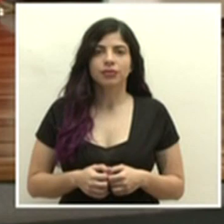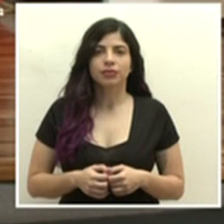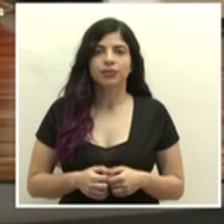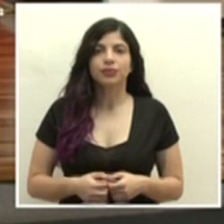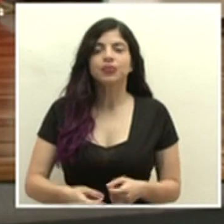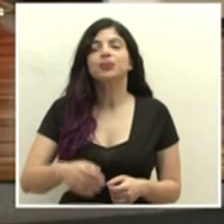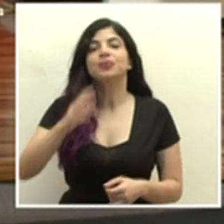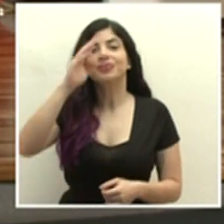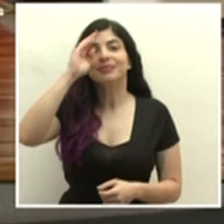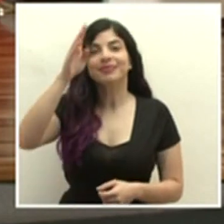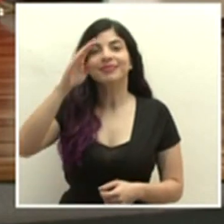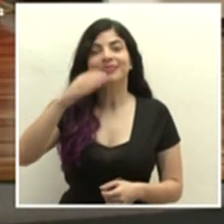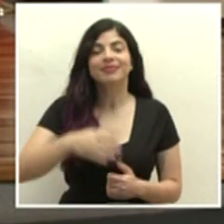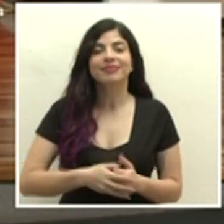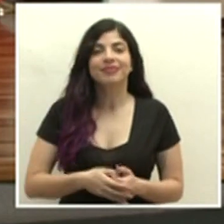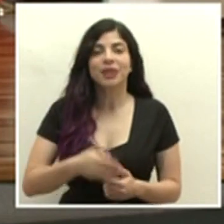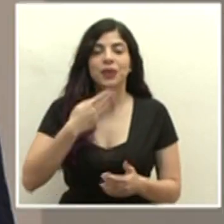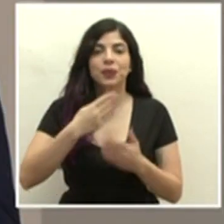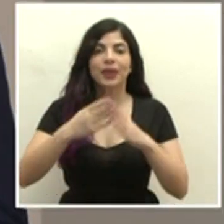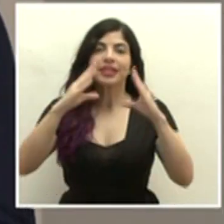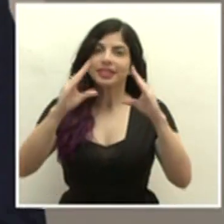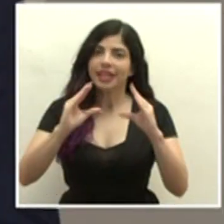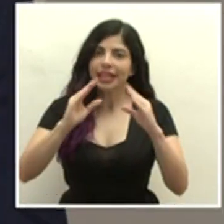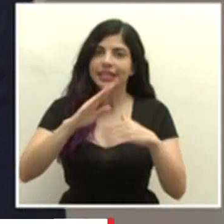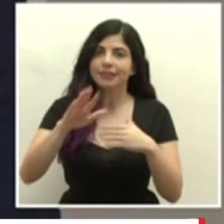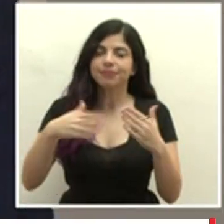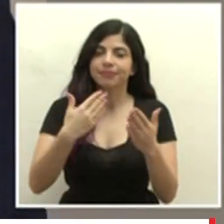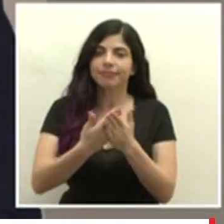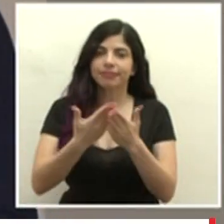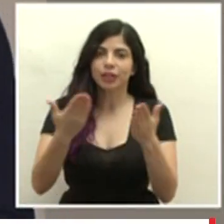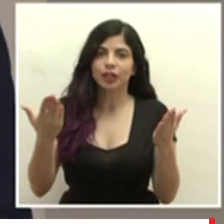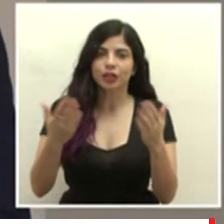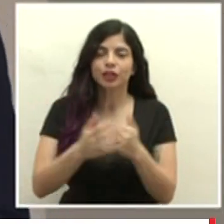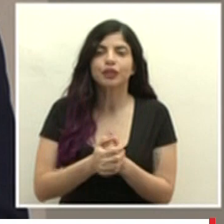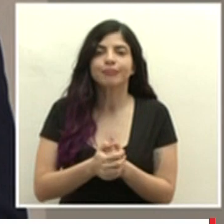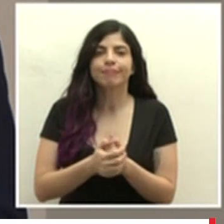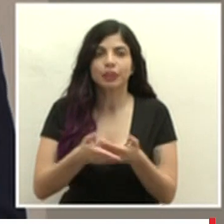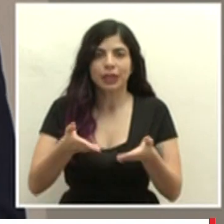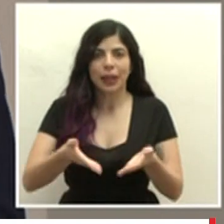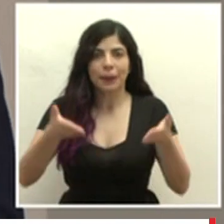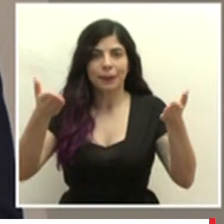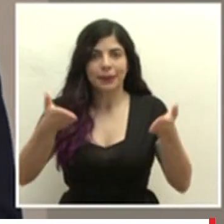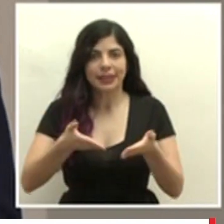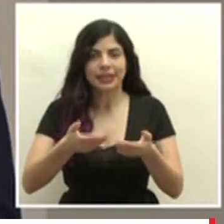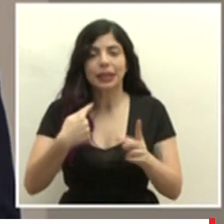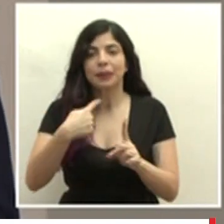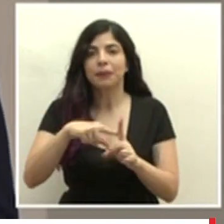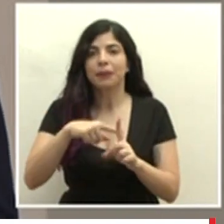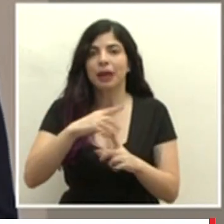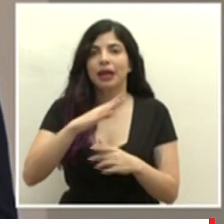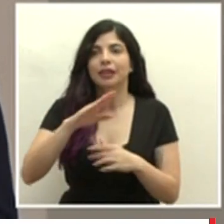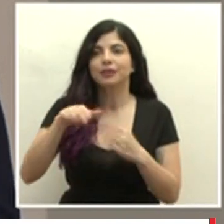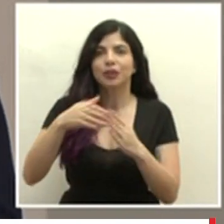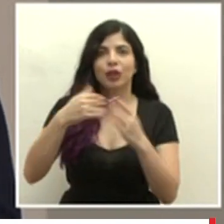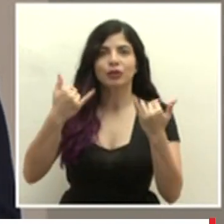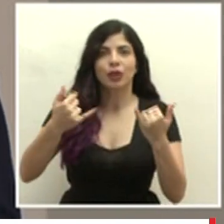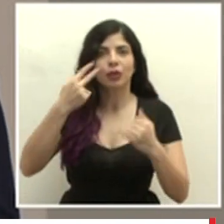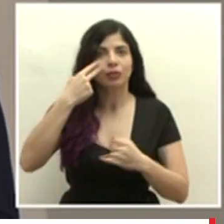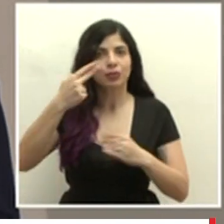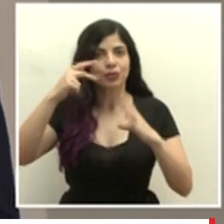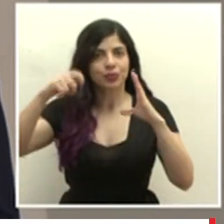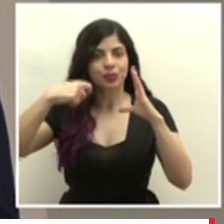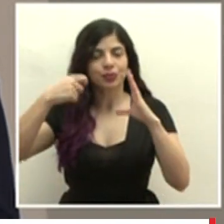Muy buenas tardes a todos los que están acá presentes y también siguiendo la